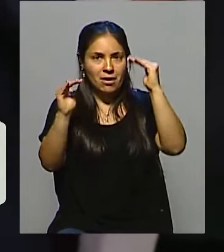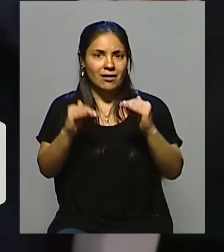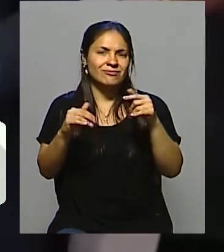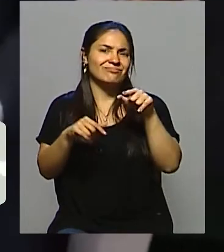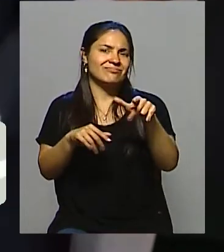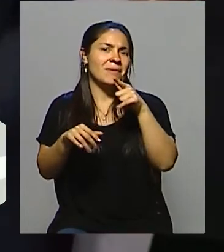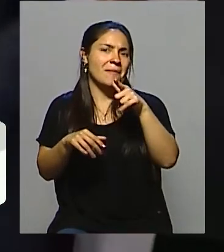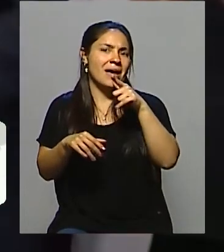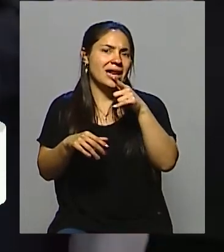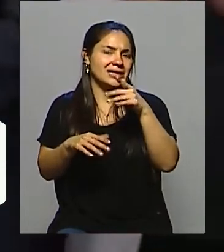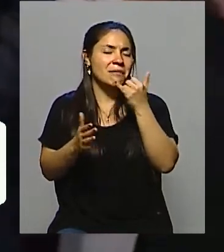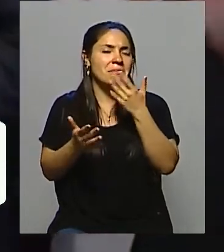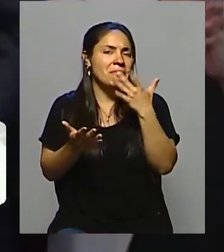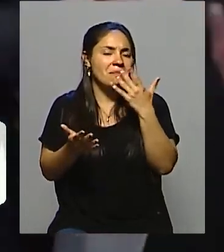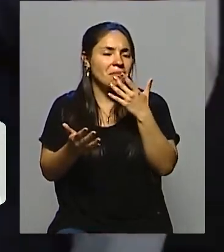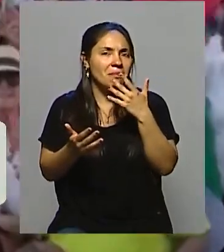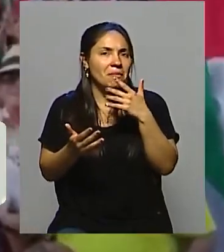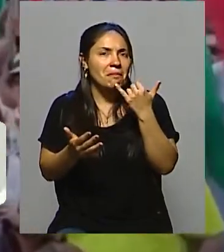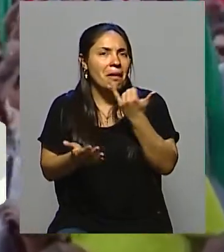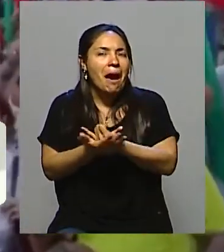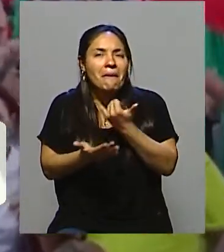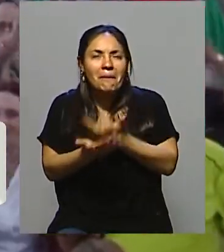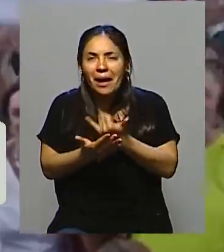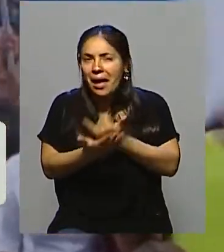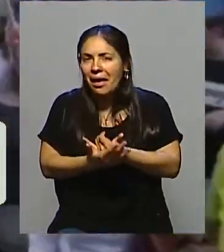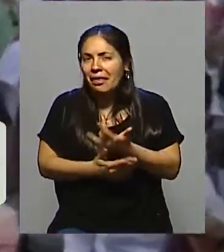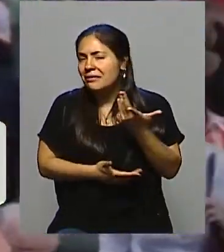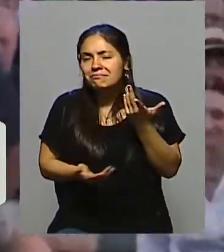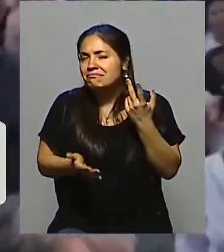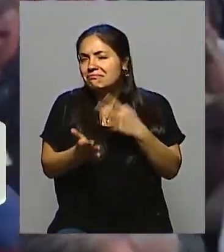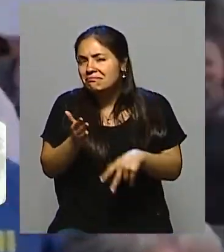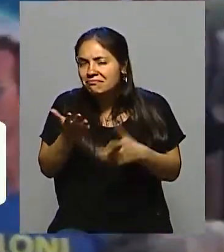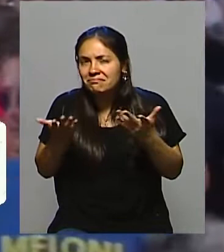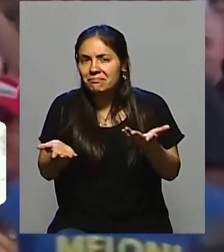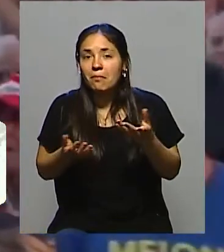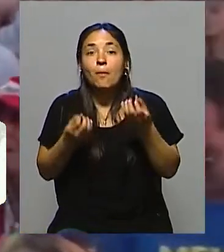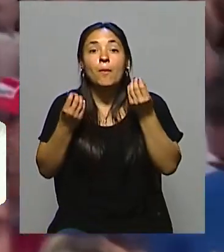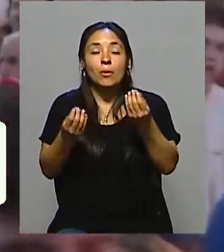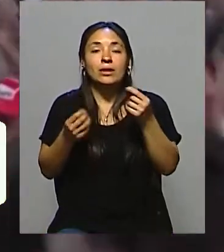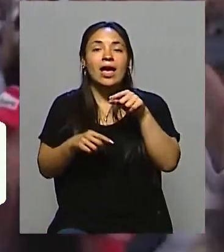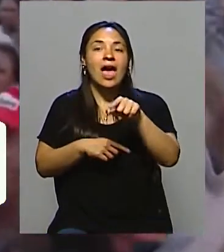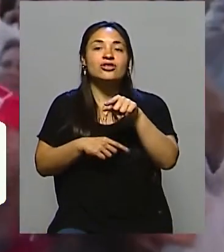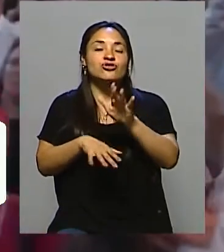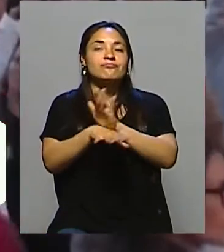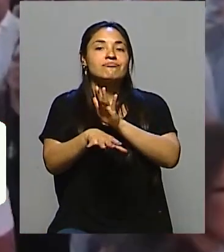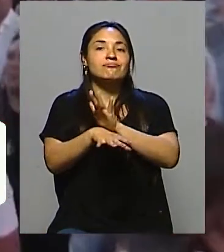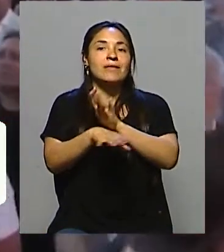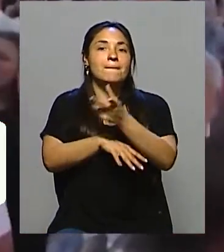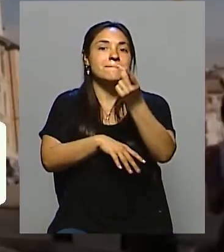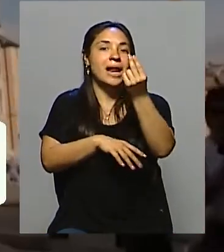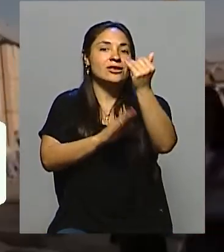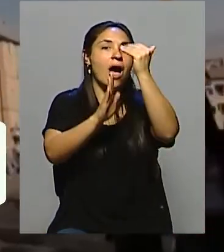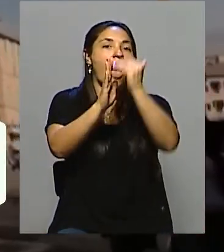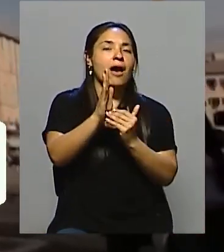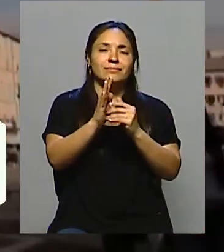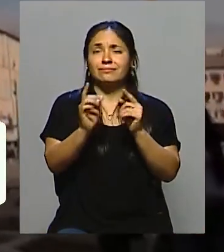bastante estúpidas, porque, le vuelvo a repetir, no bajan los